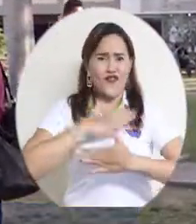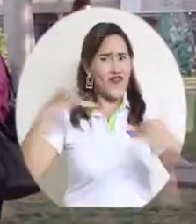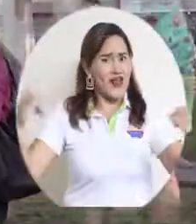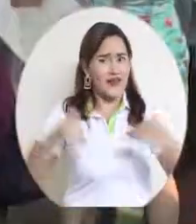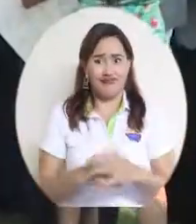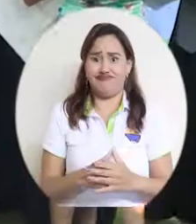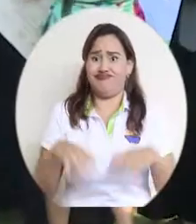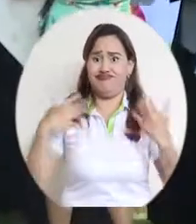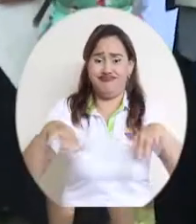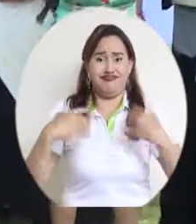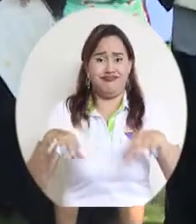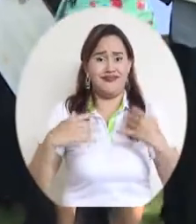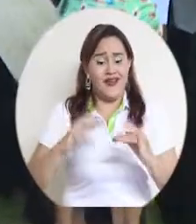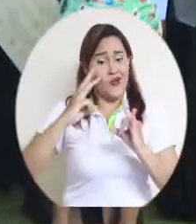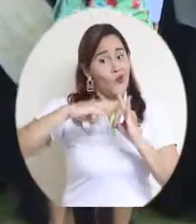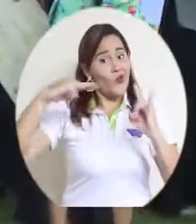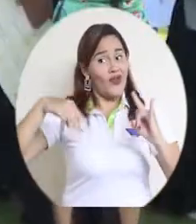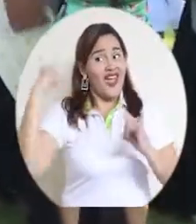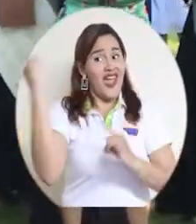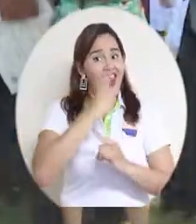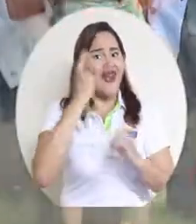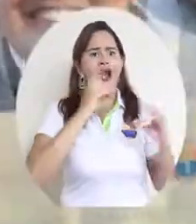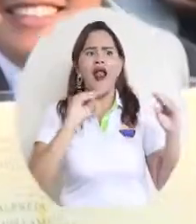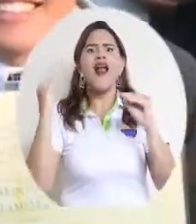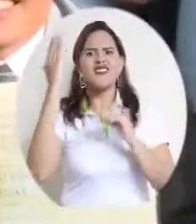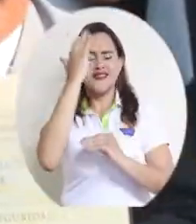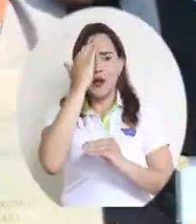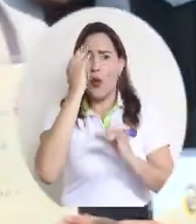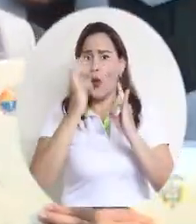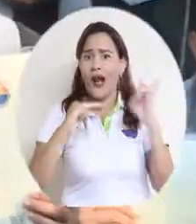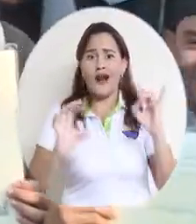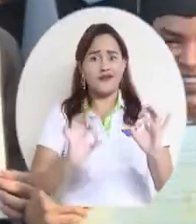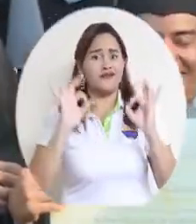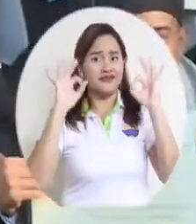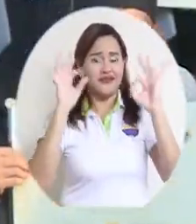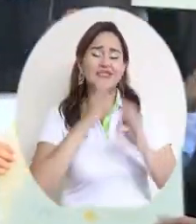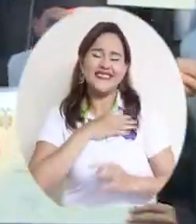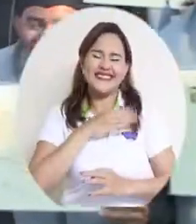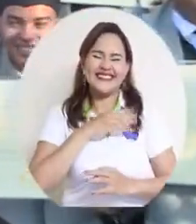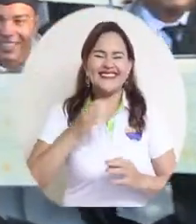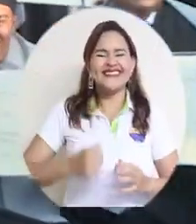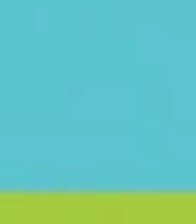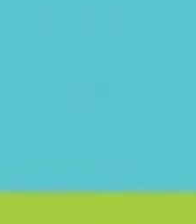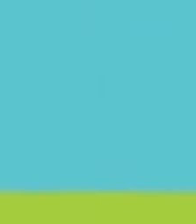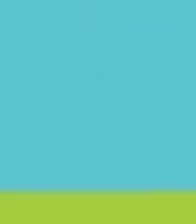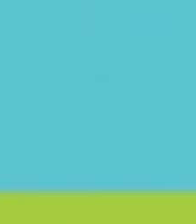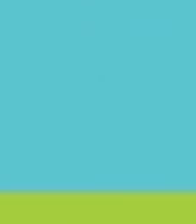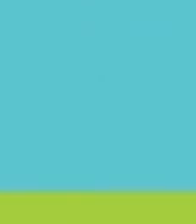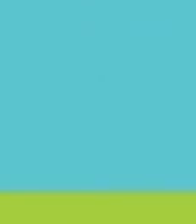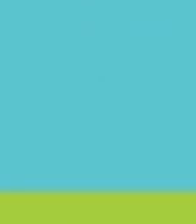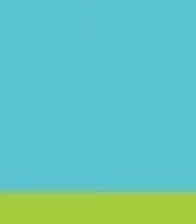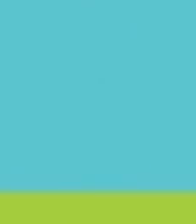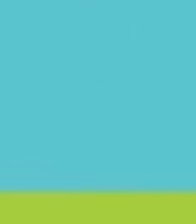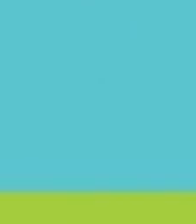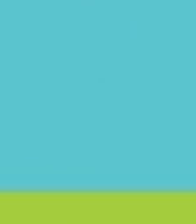Súper hermoso. Ante todo, una de las universidades más nombradas aquí públicas en Colombia es esta. Esta es la que es buena.